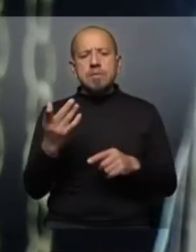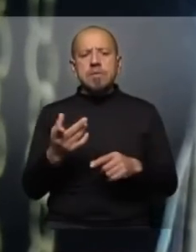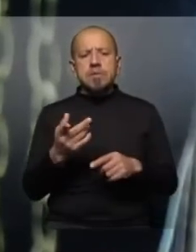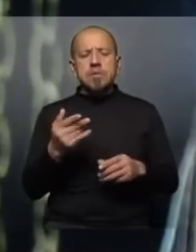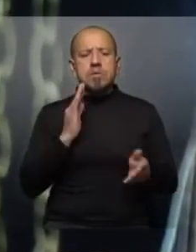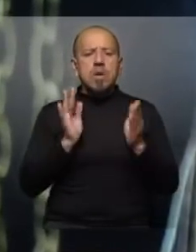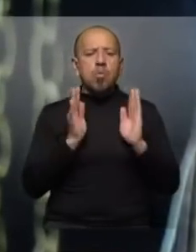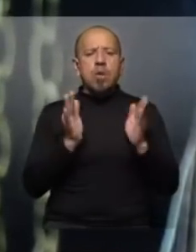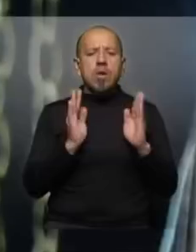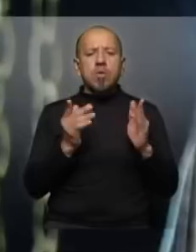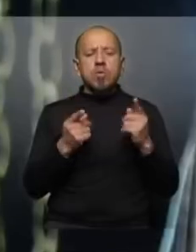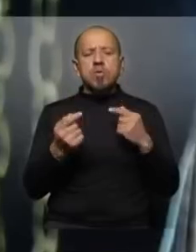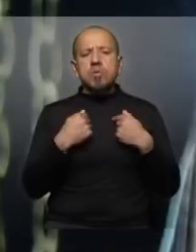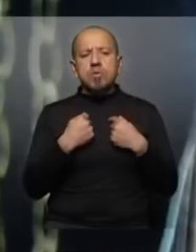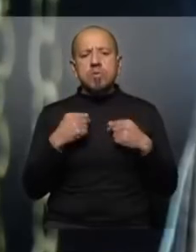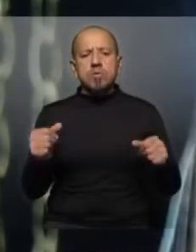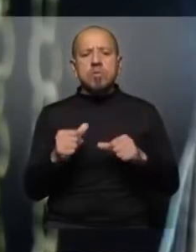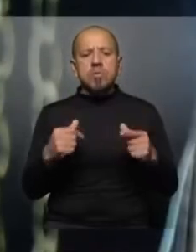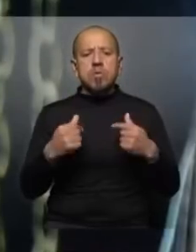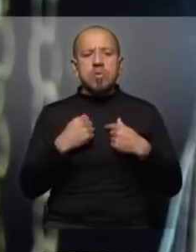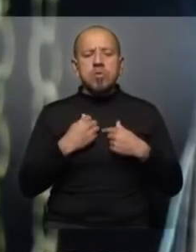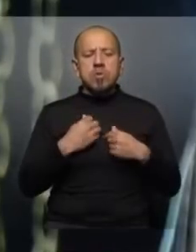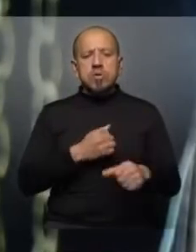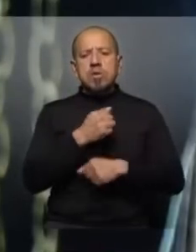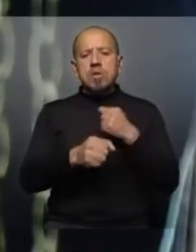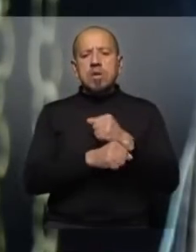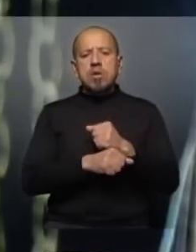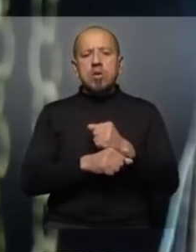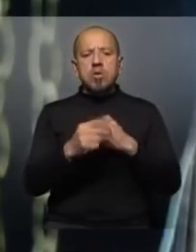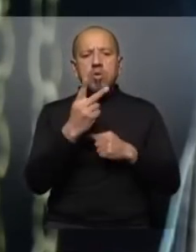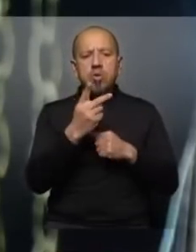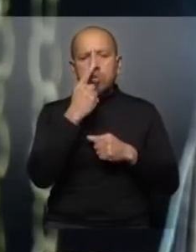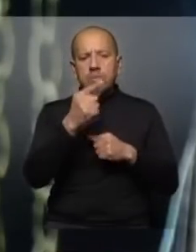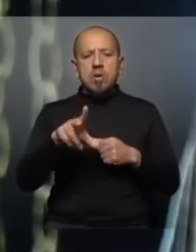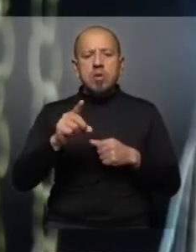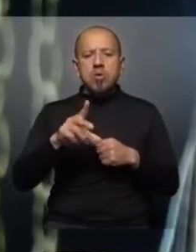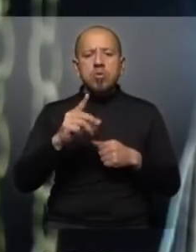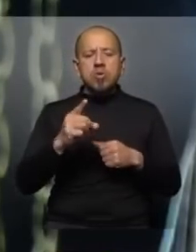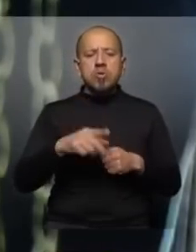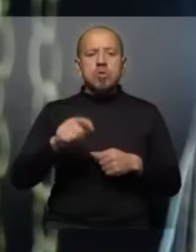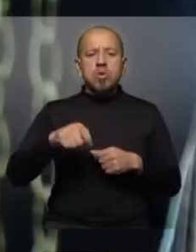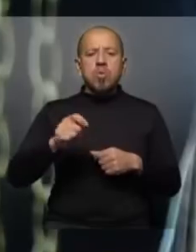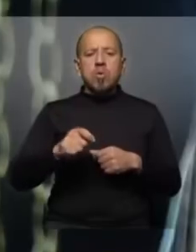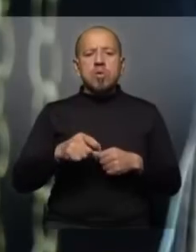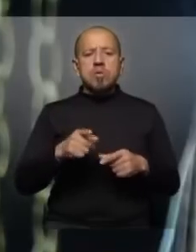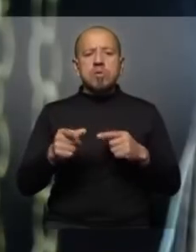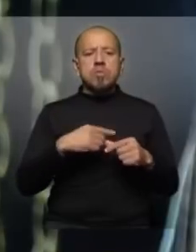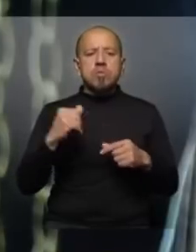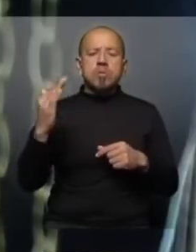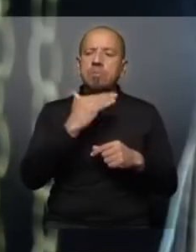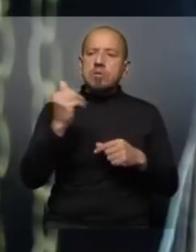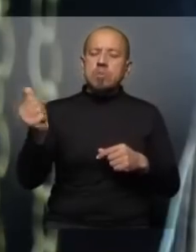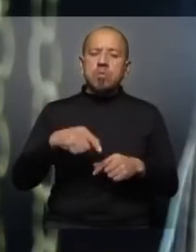realizo eh cuando yo en el año 2012 era juez de crimen organizado fui convocado por el poder